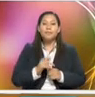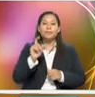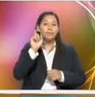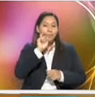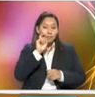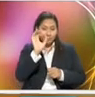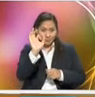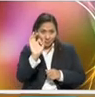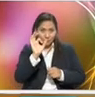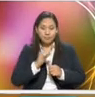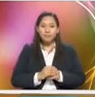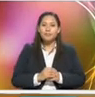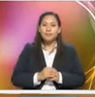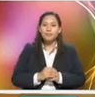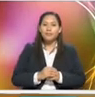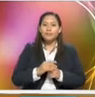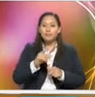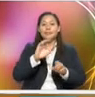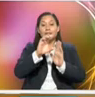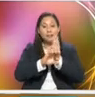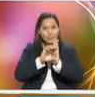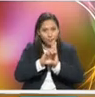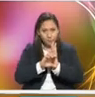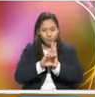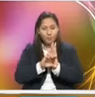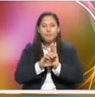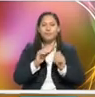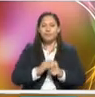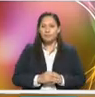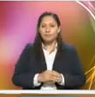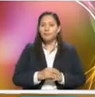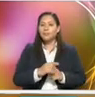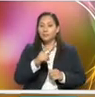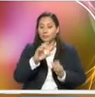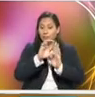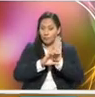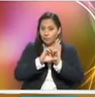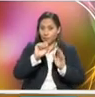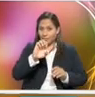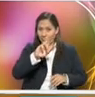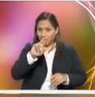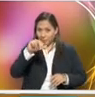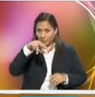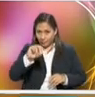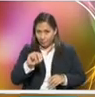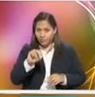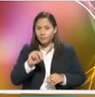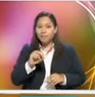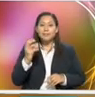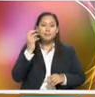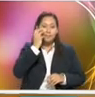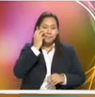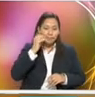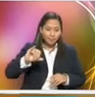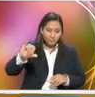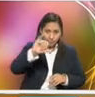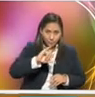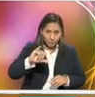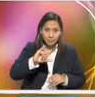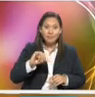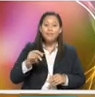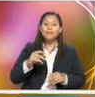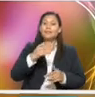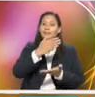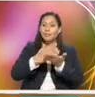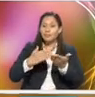tomates cherries, 4 rebanadas gruesas de jamón, 2 rebanadas de jamón serrano, 3 cucharadas de vinagre. media taza de